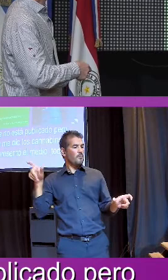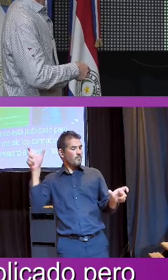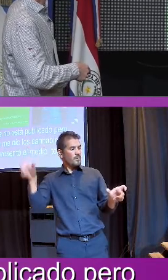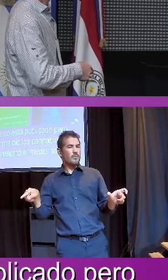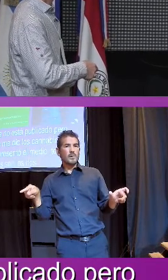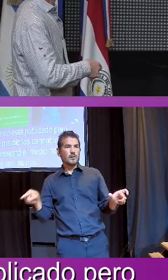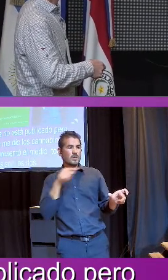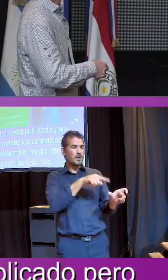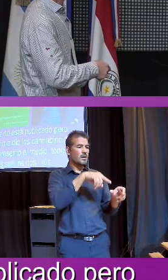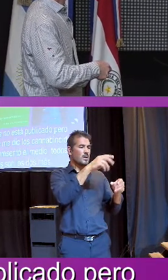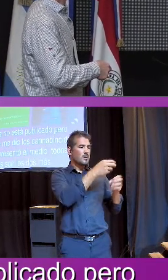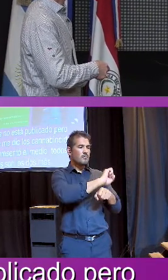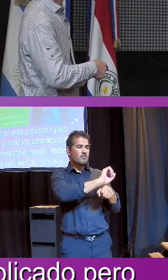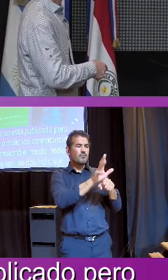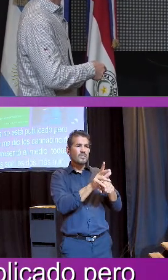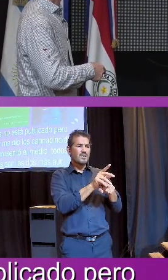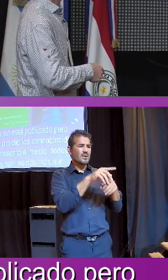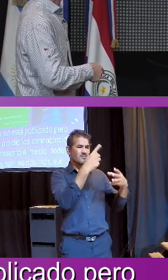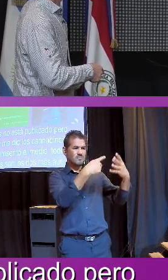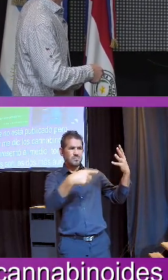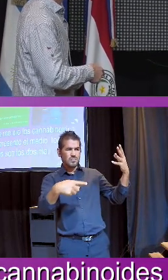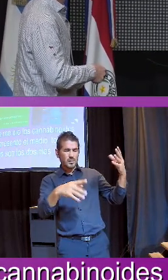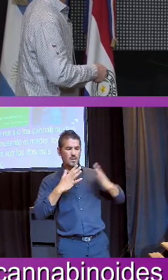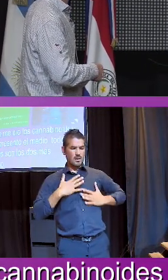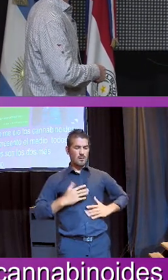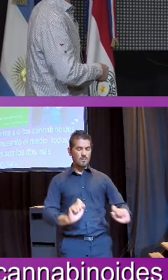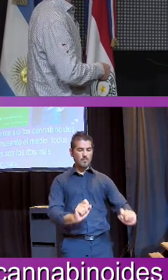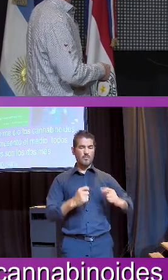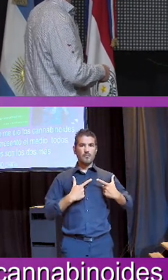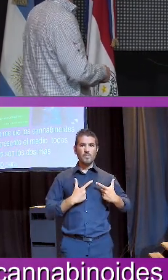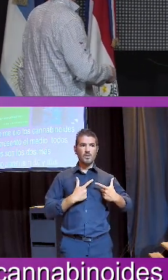dos más abundantes en nuestro cuerpo, anandamida y